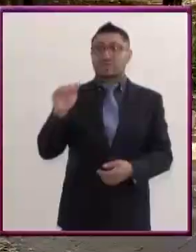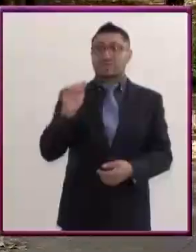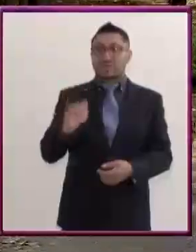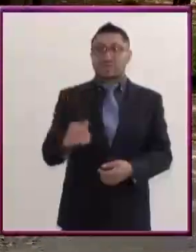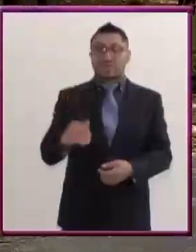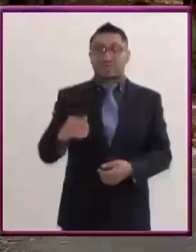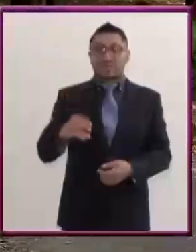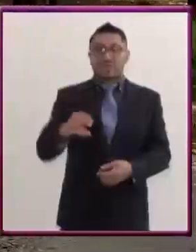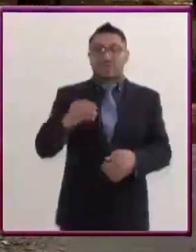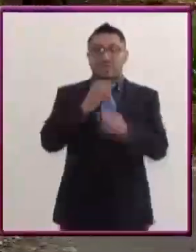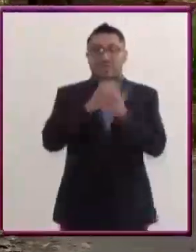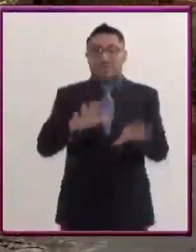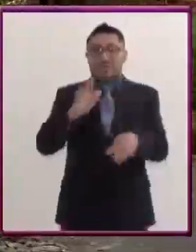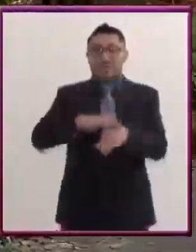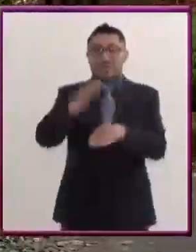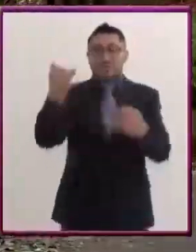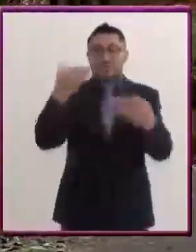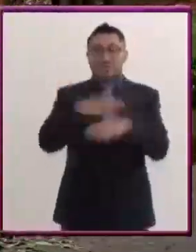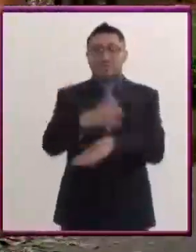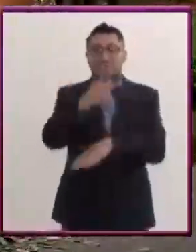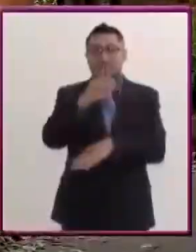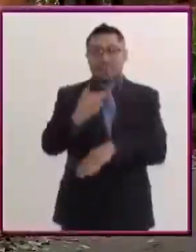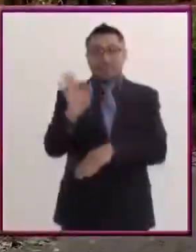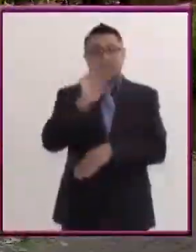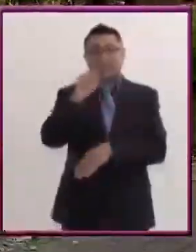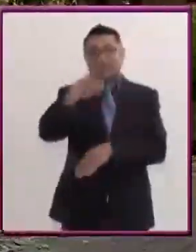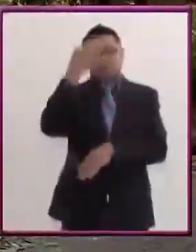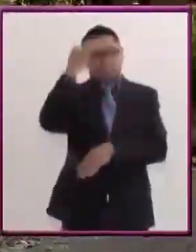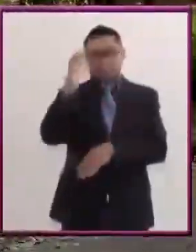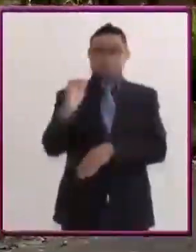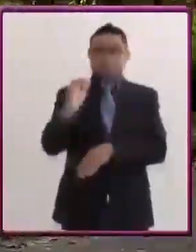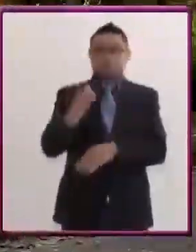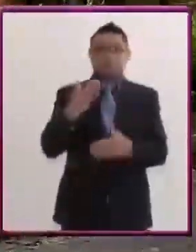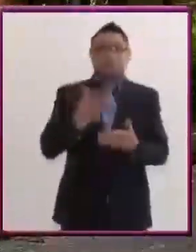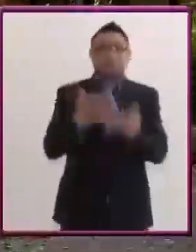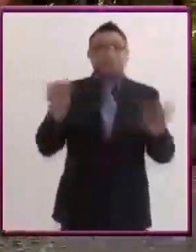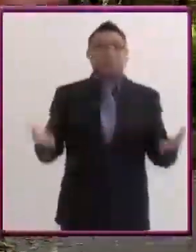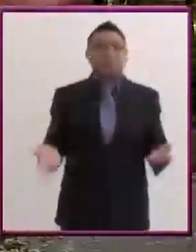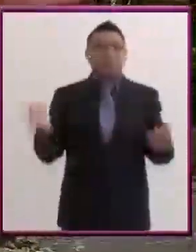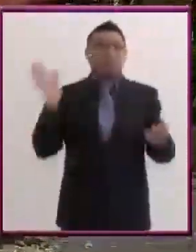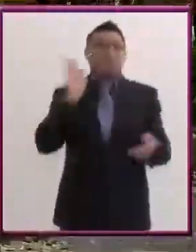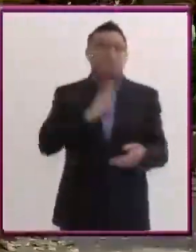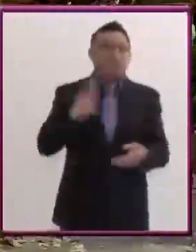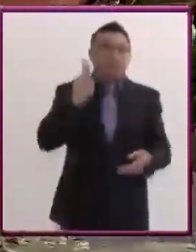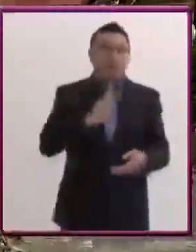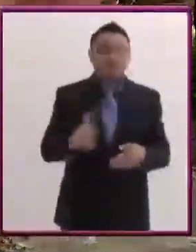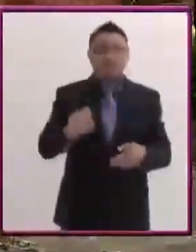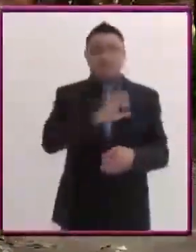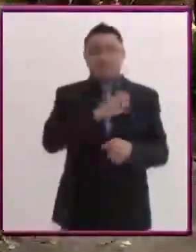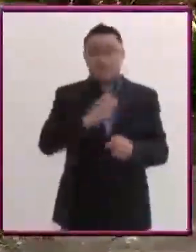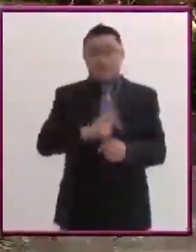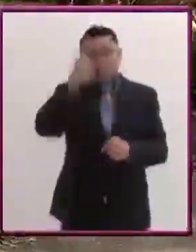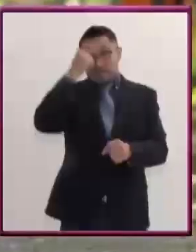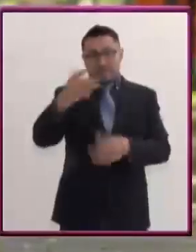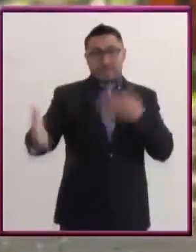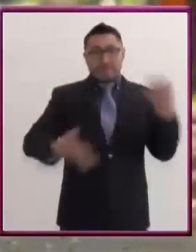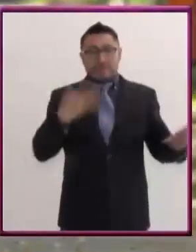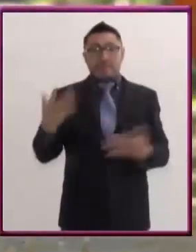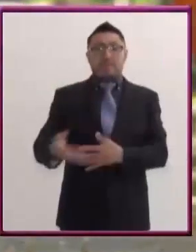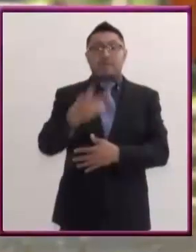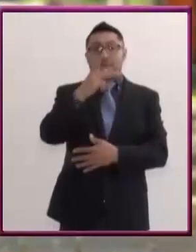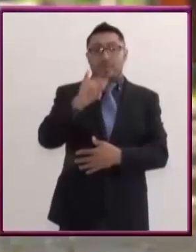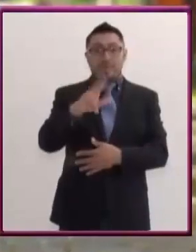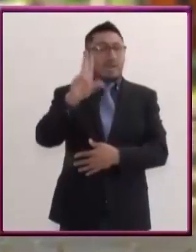Ernesto, pues te tengo más información rara sobre pi que tal vez no conozcas. Ahora va a resultar que hay un año especial para celebrar